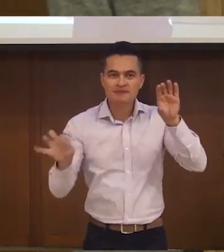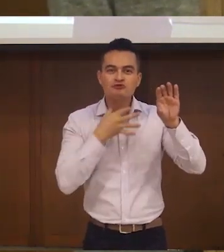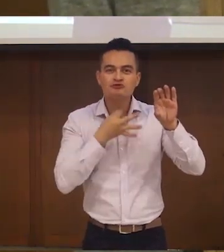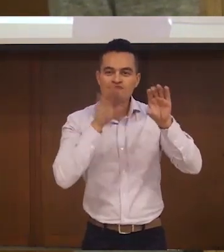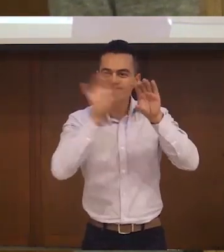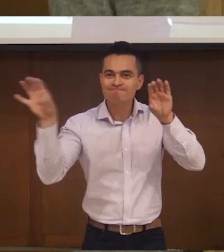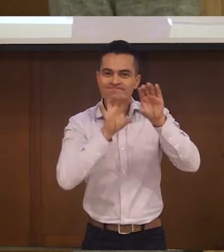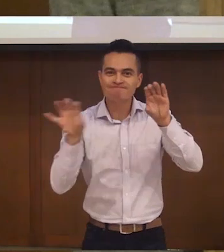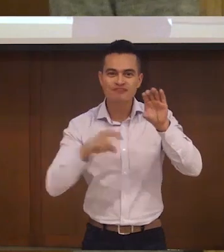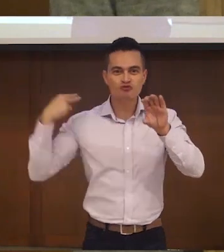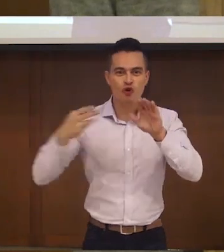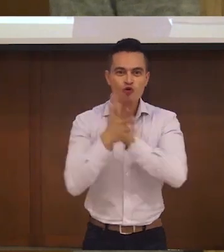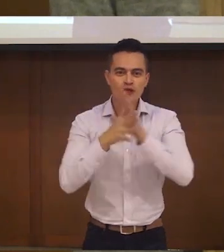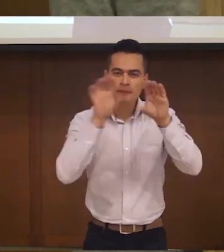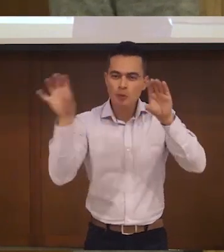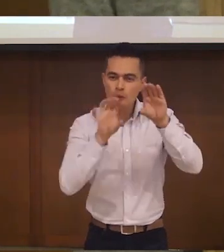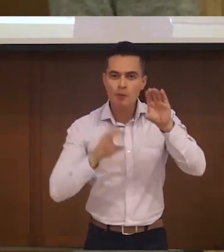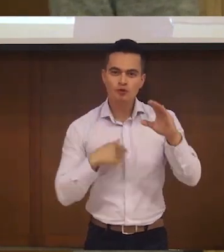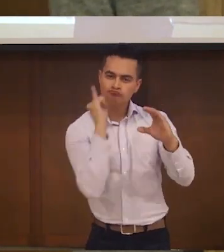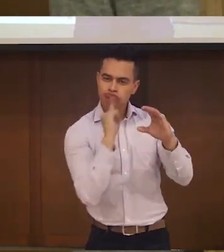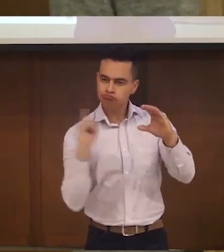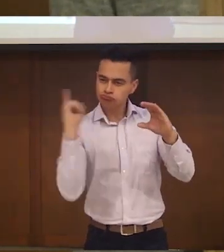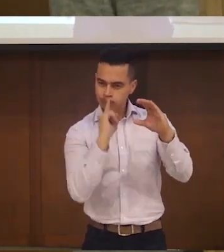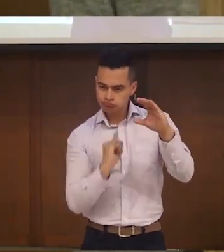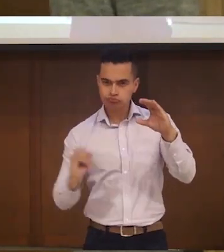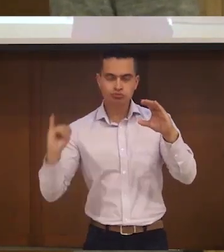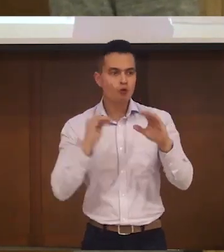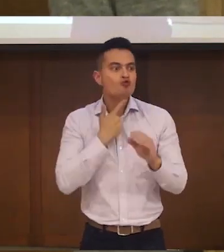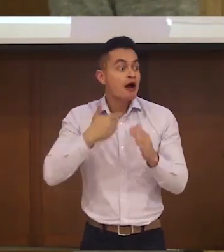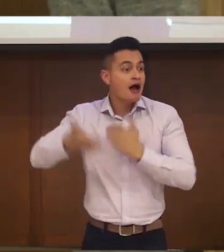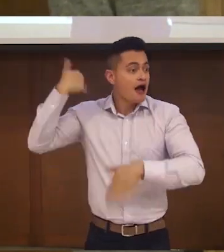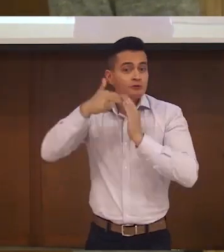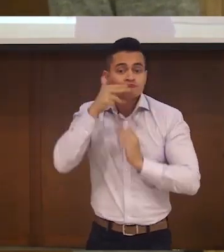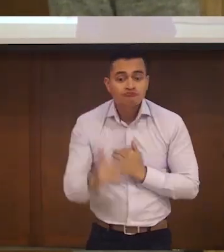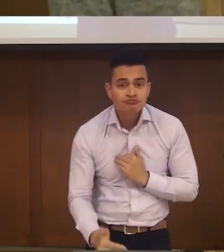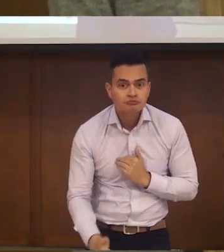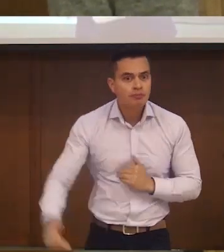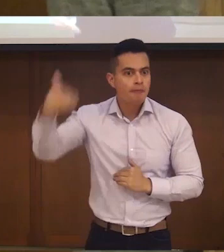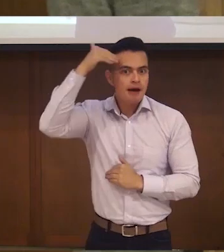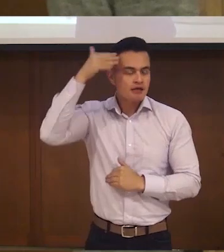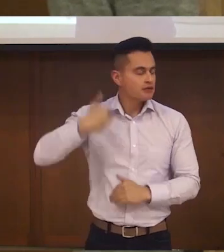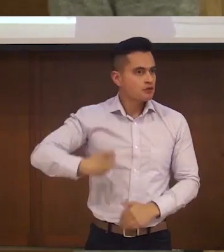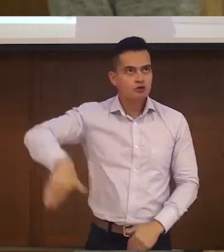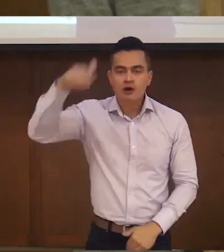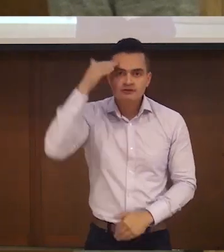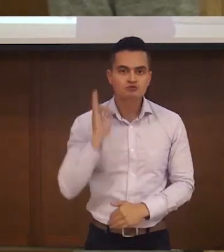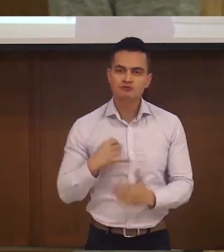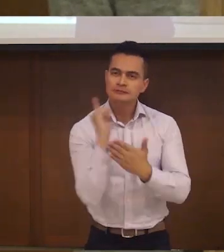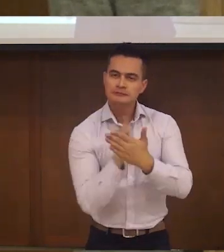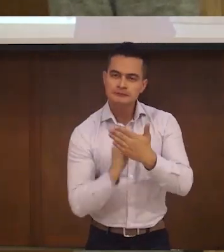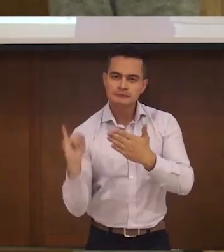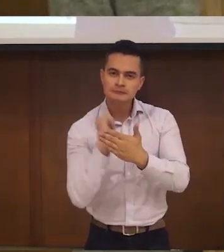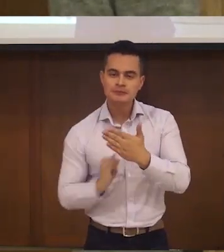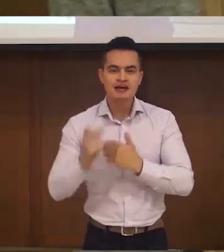muy chiquito y me ha gustado de más grande hacerla y bueno, me dediqué mucho también a la